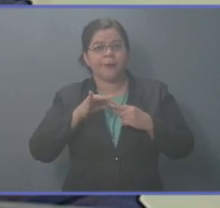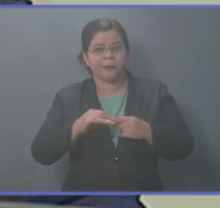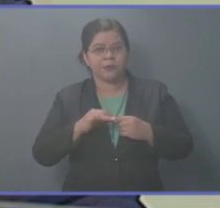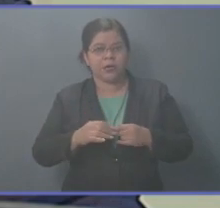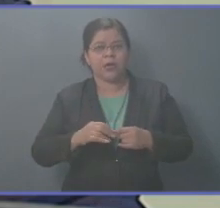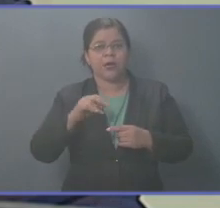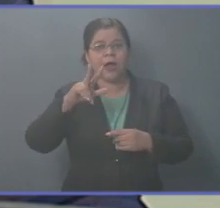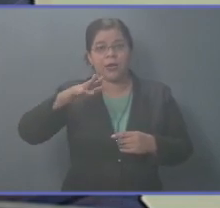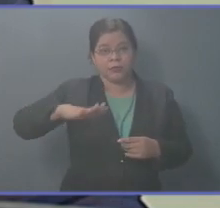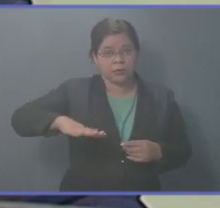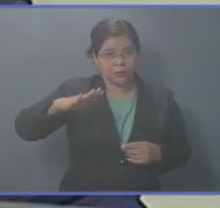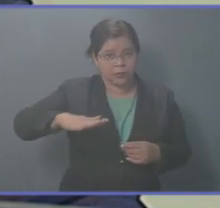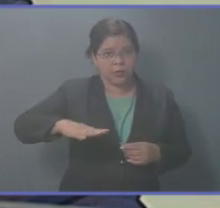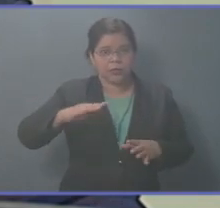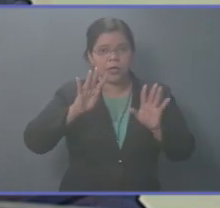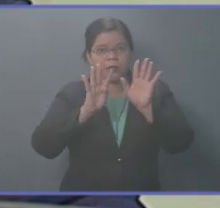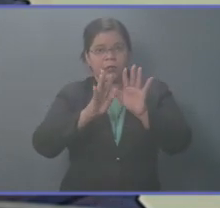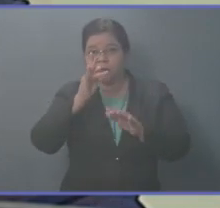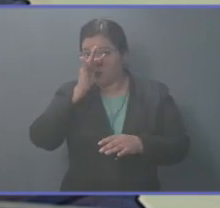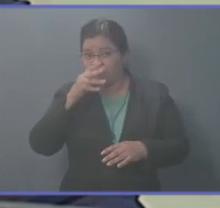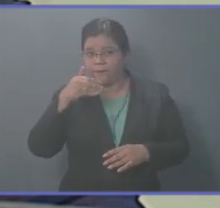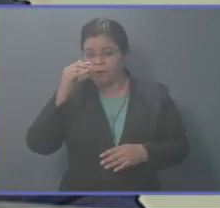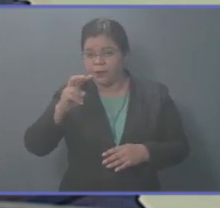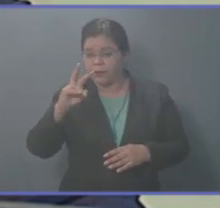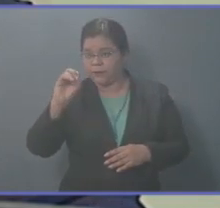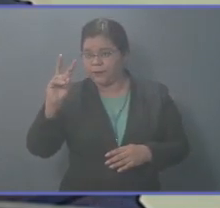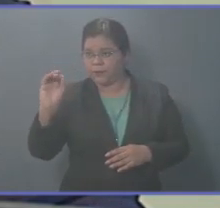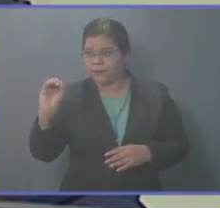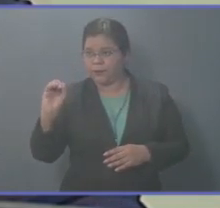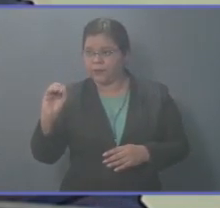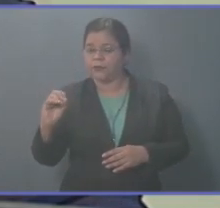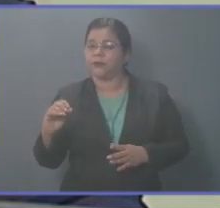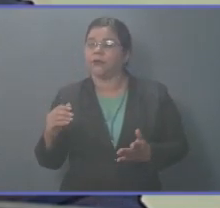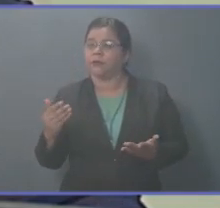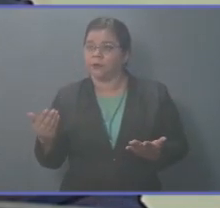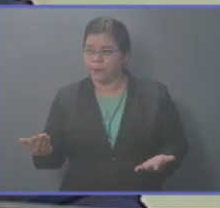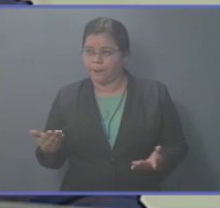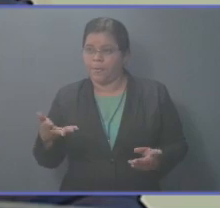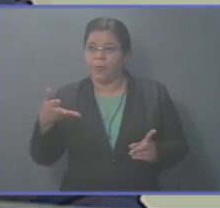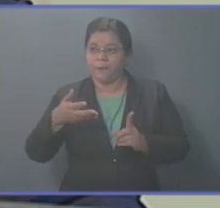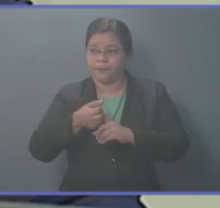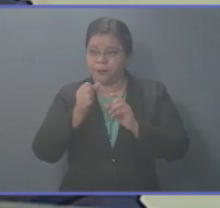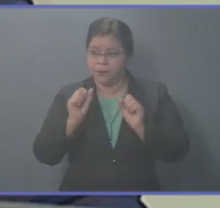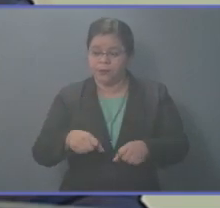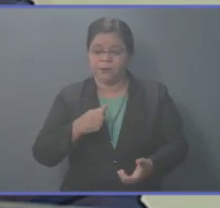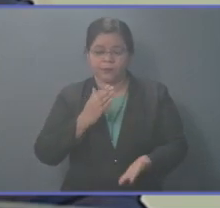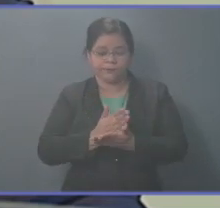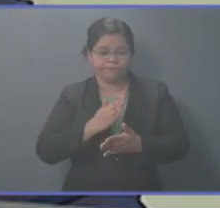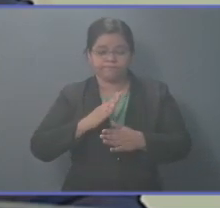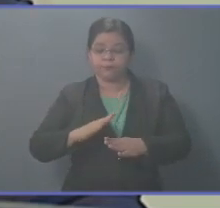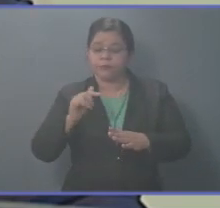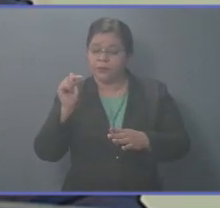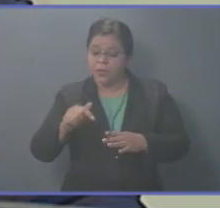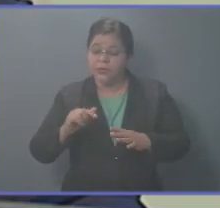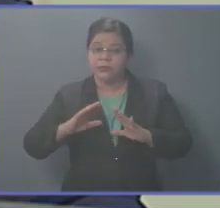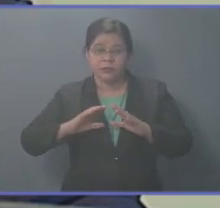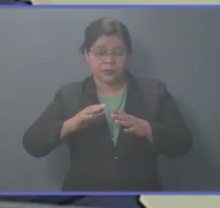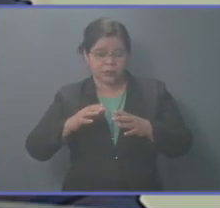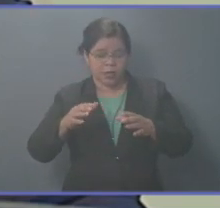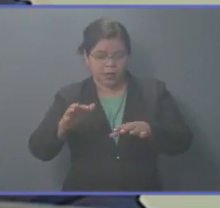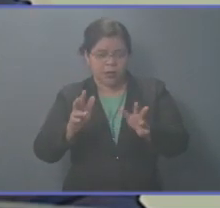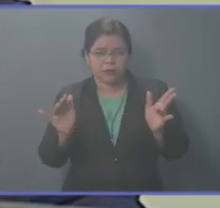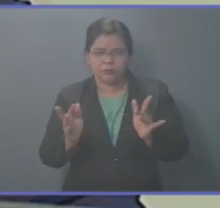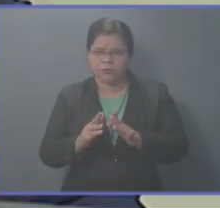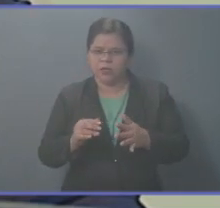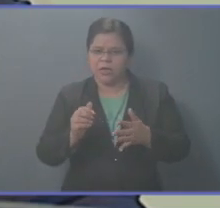las 15 horas del 9 de febrero de 2020. Esto con el fin de determinar si dicha convocatoria viola